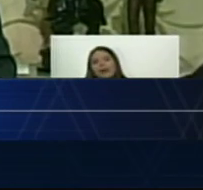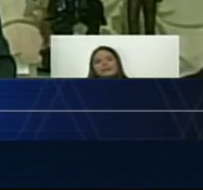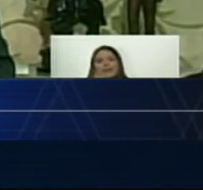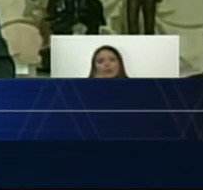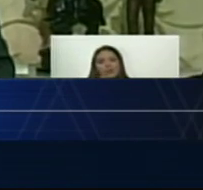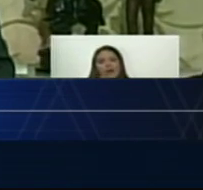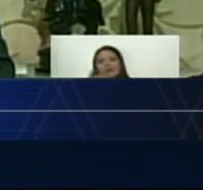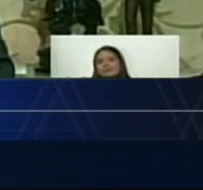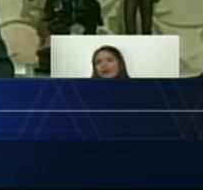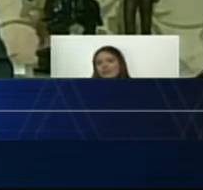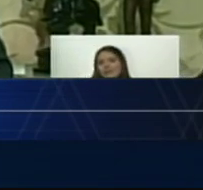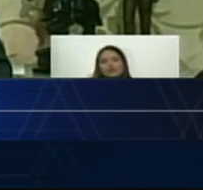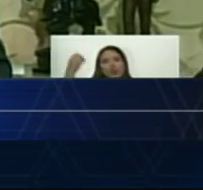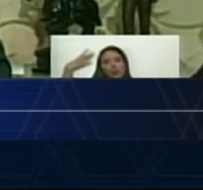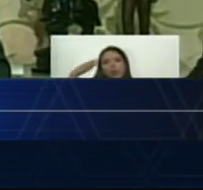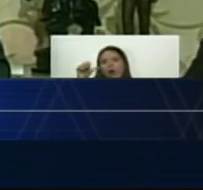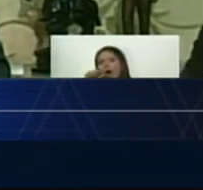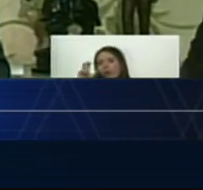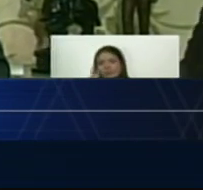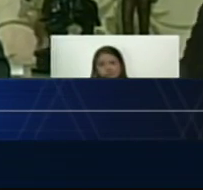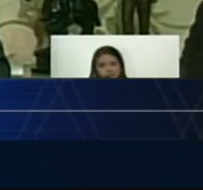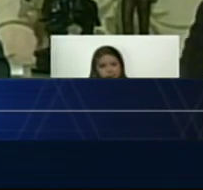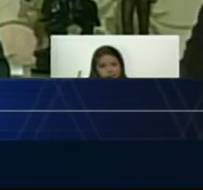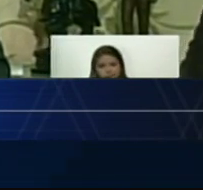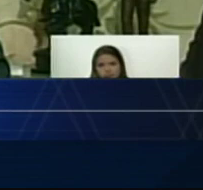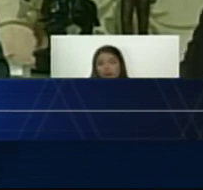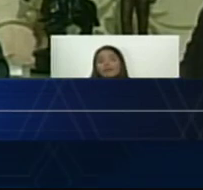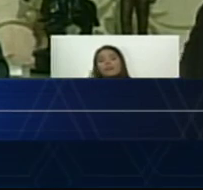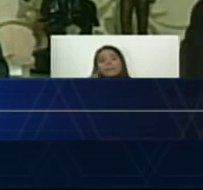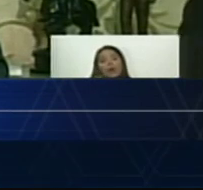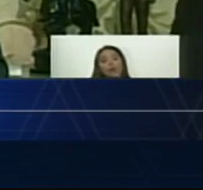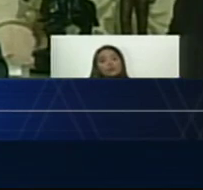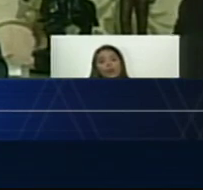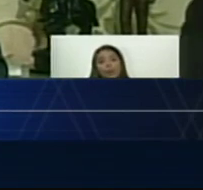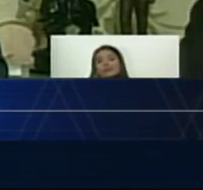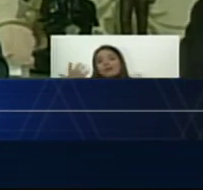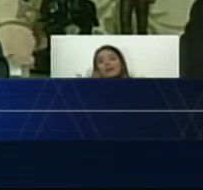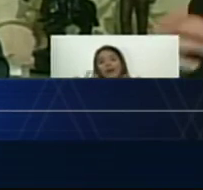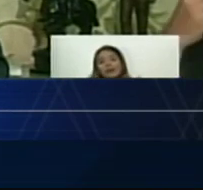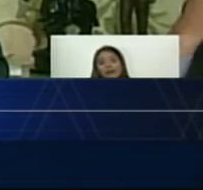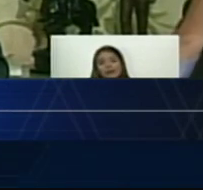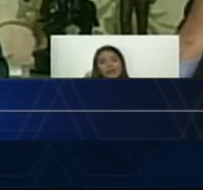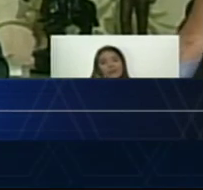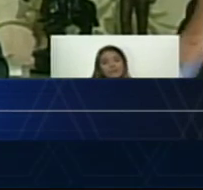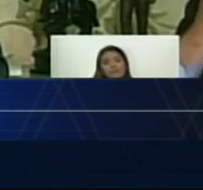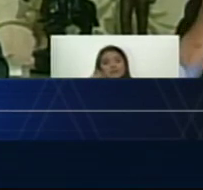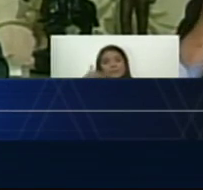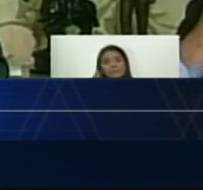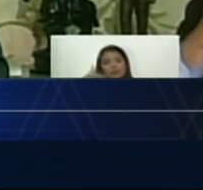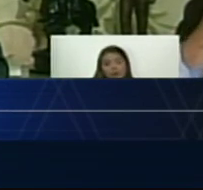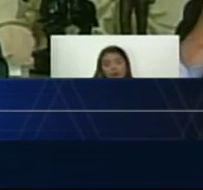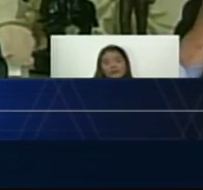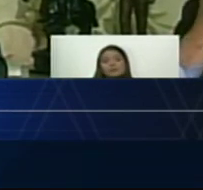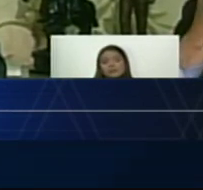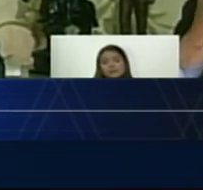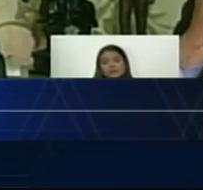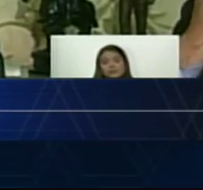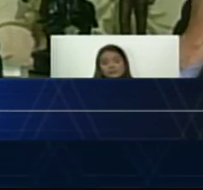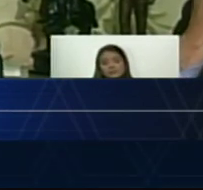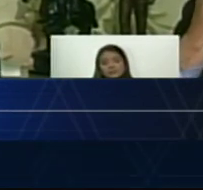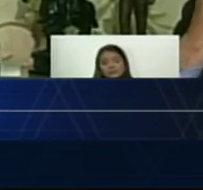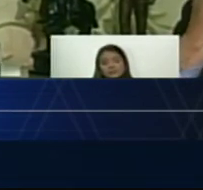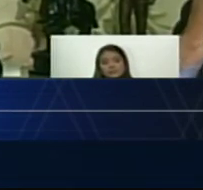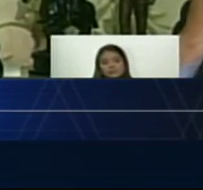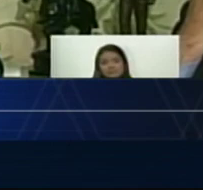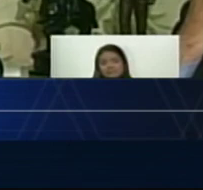servicios, así como también contrarrestar las consecuencias de la guerra de los precios petroleros, que ha logrado germinar al calor de la